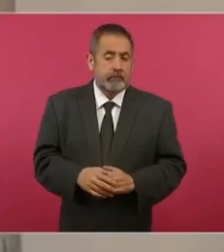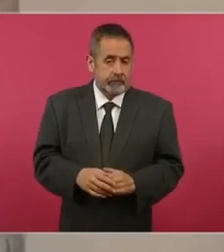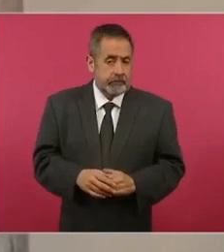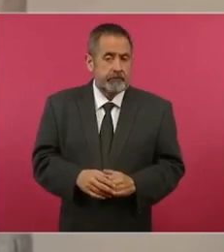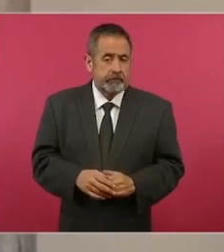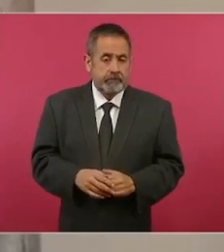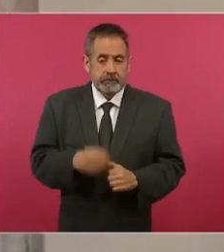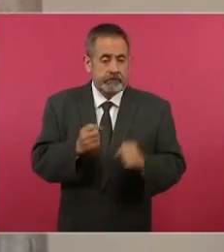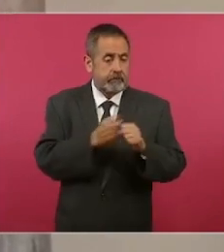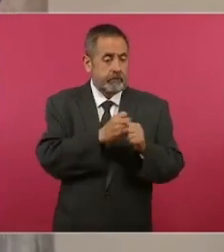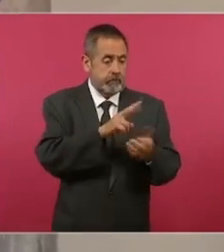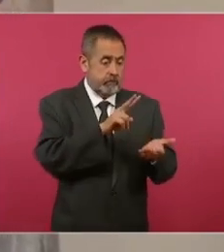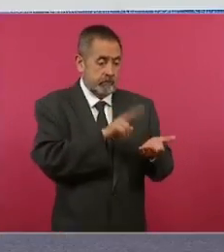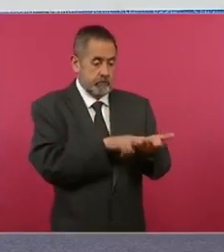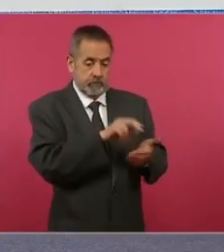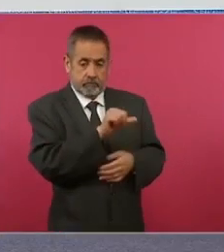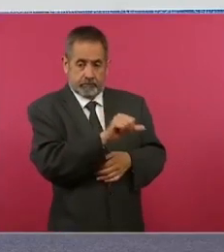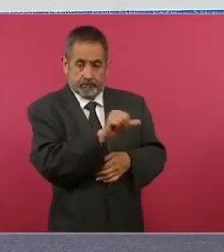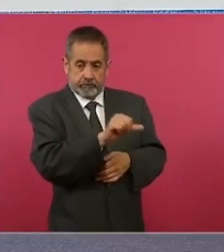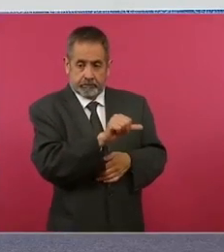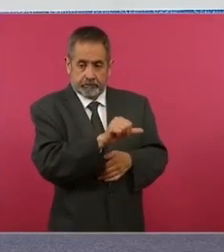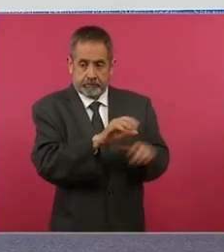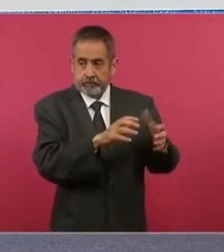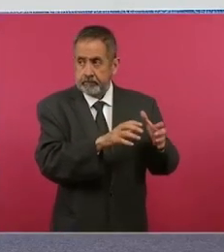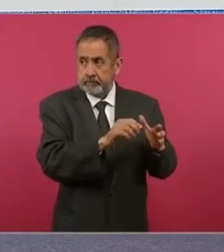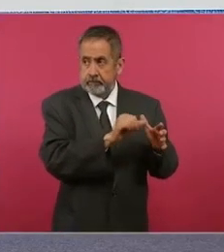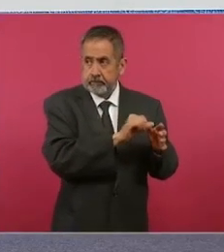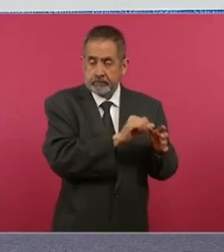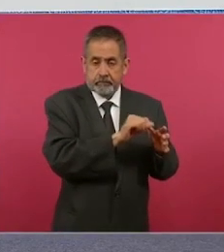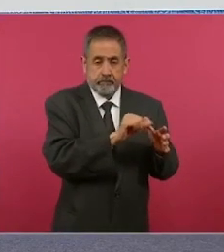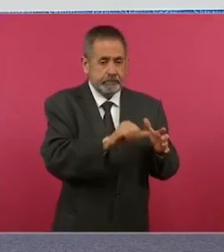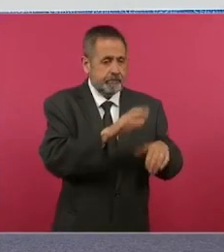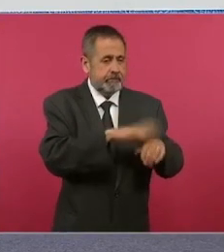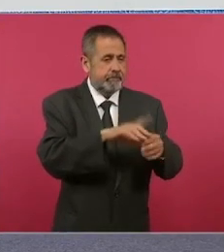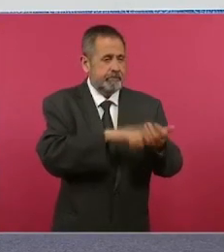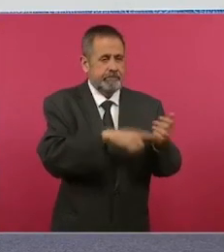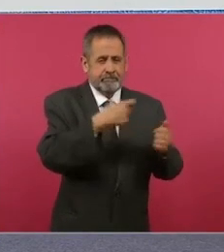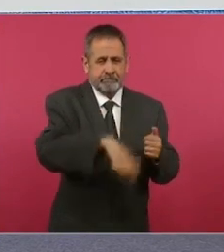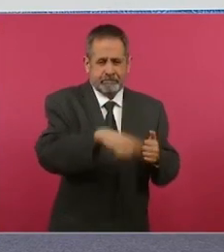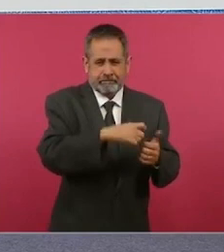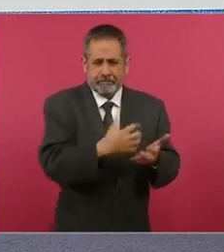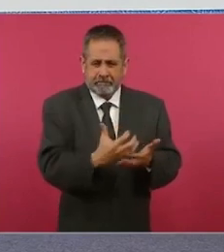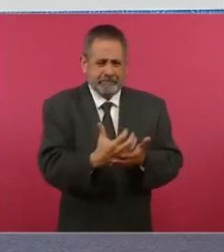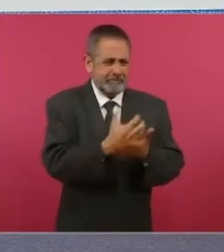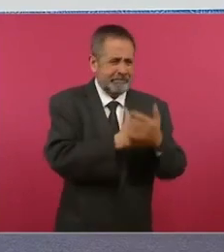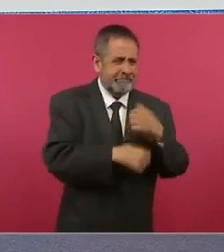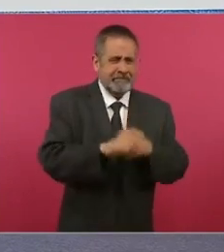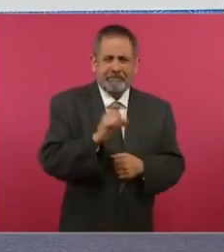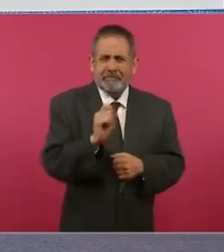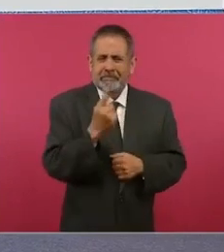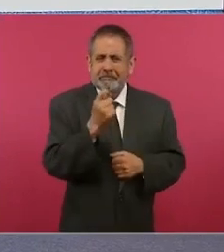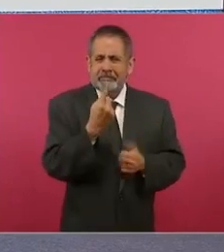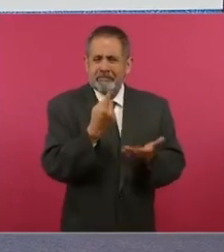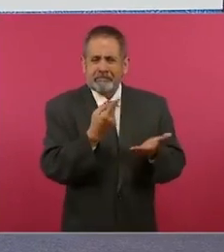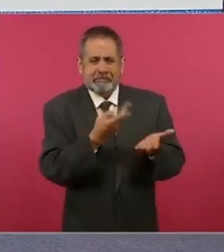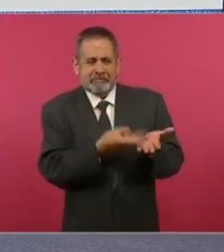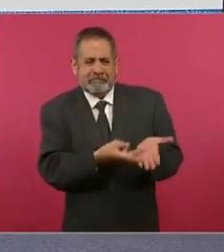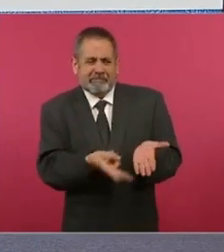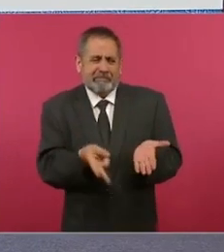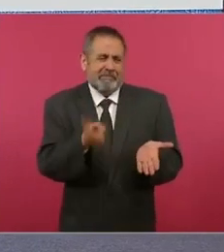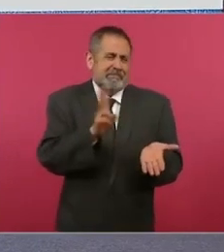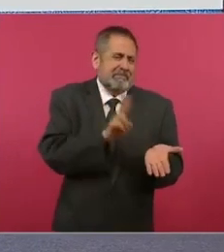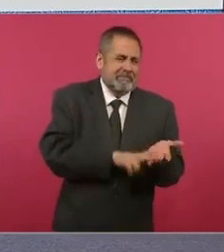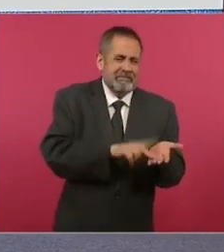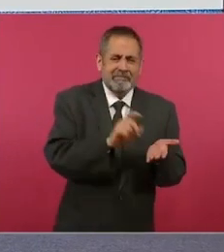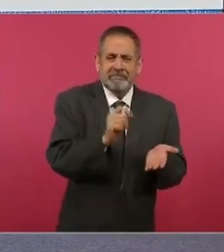De 2016, los más ricos ganaban 21 veces más que